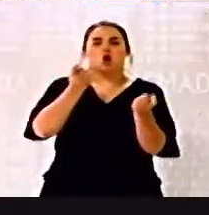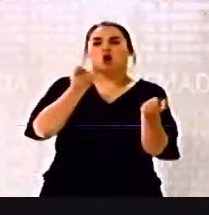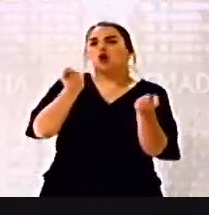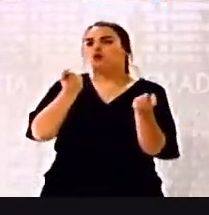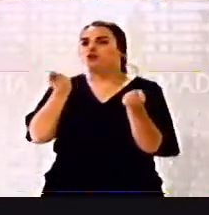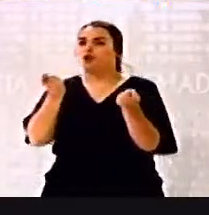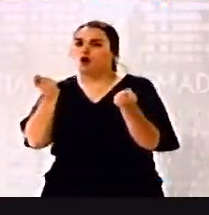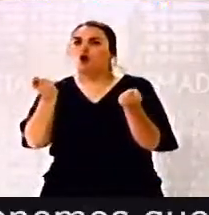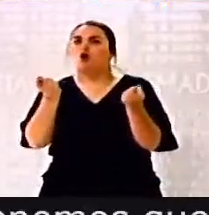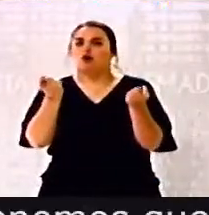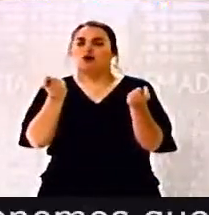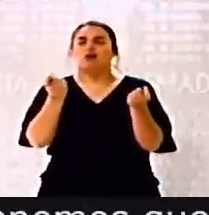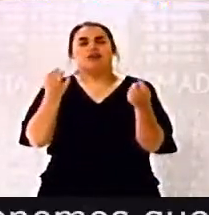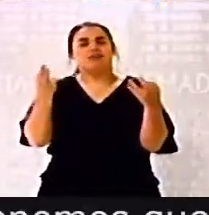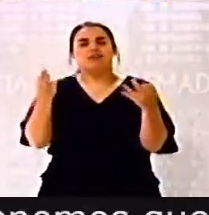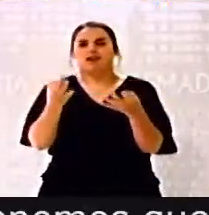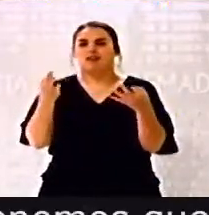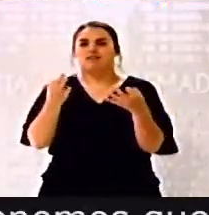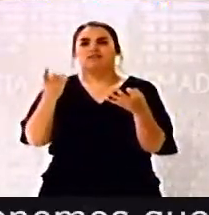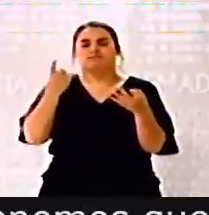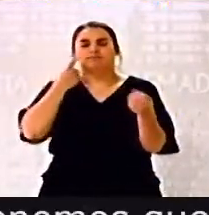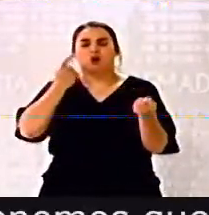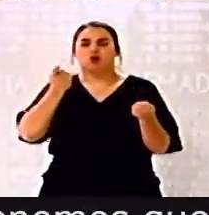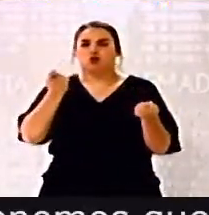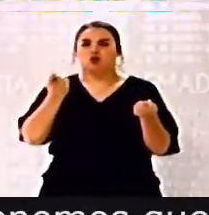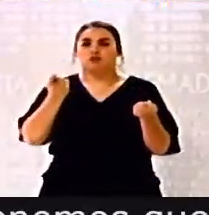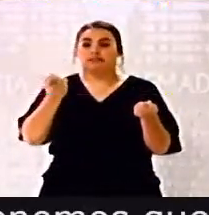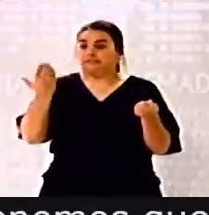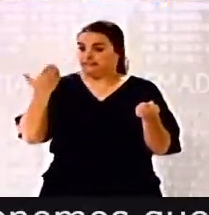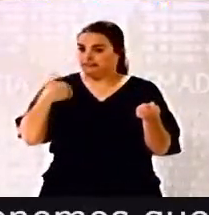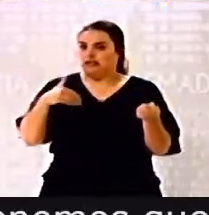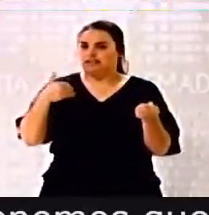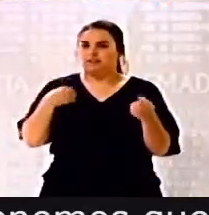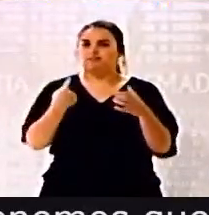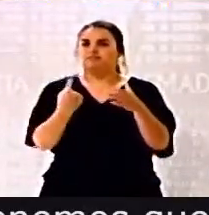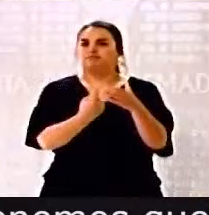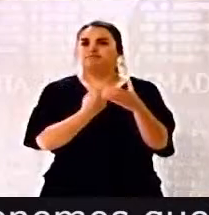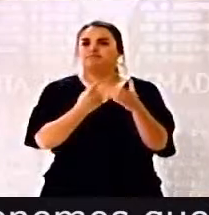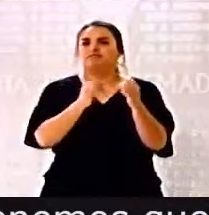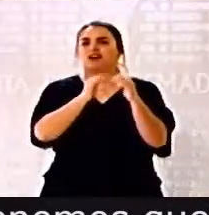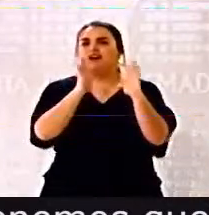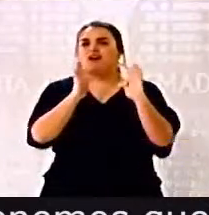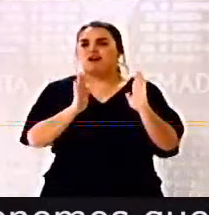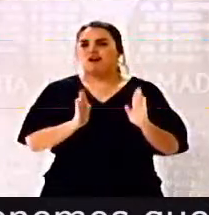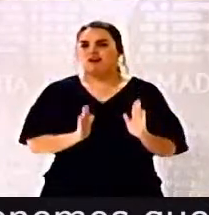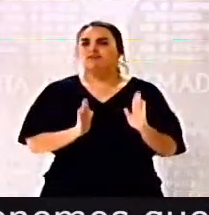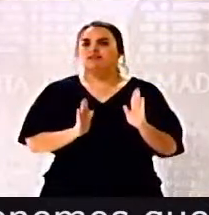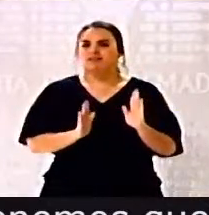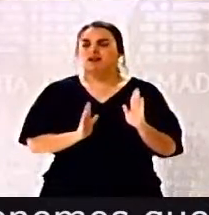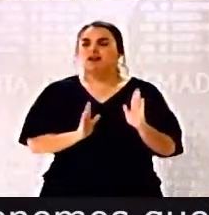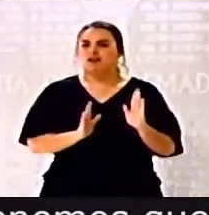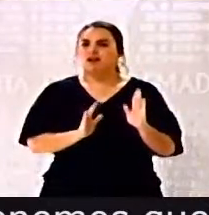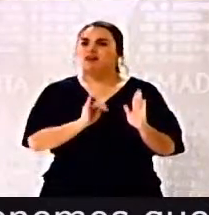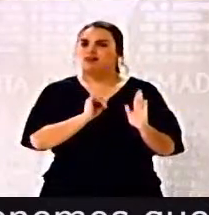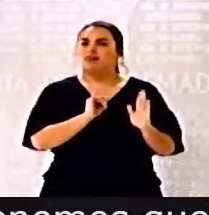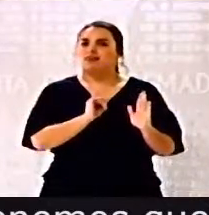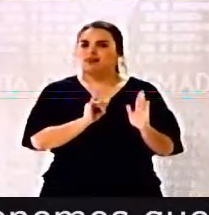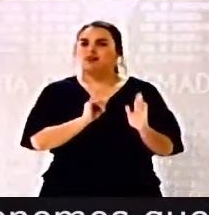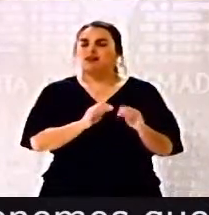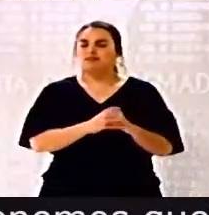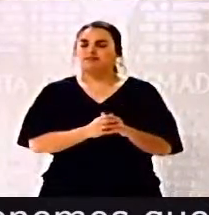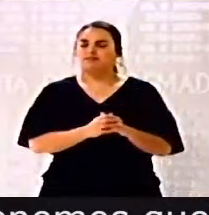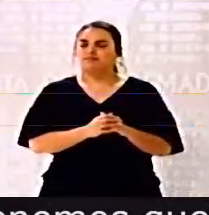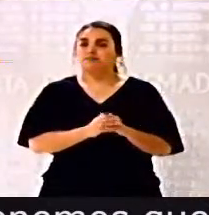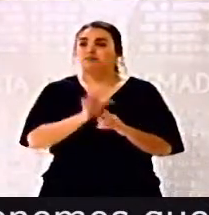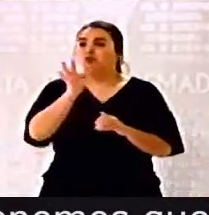nos tenemos que poner a controlar y que ya están aislados en sus domicilios de referencia,